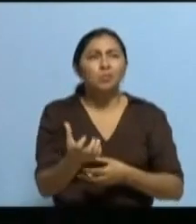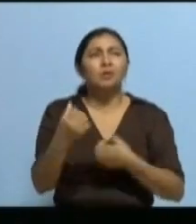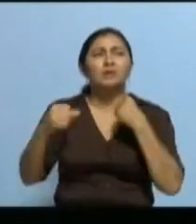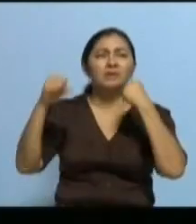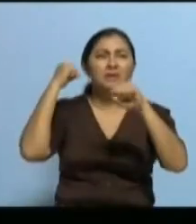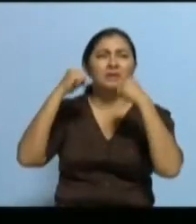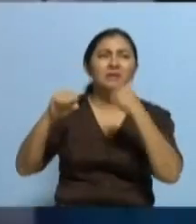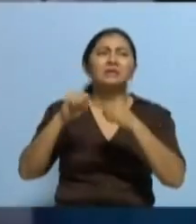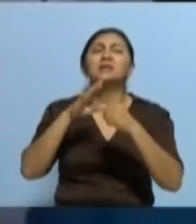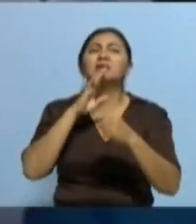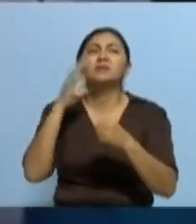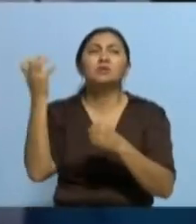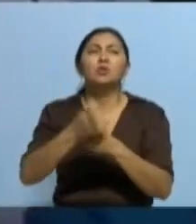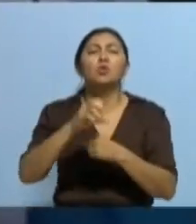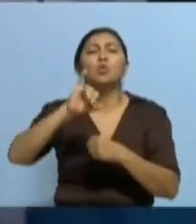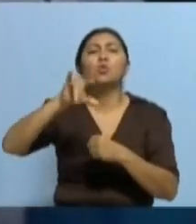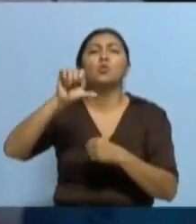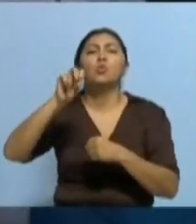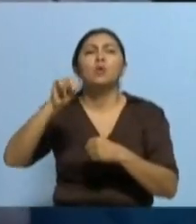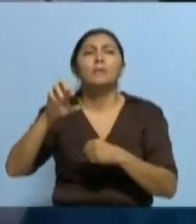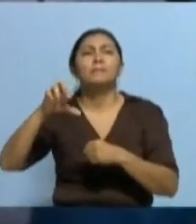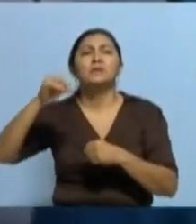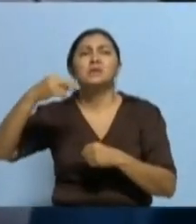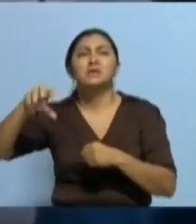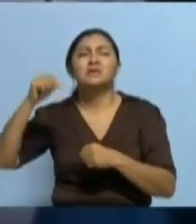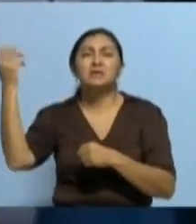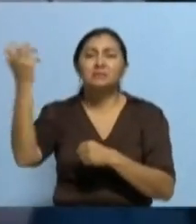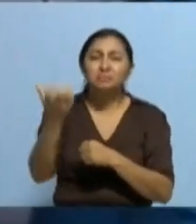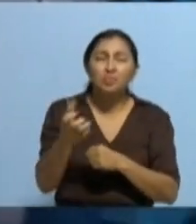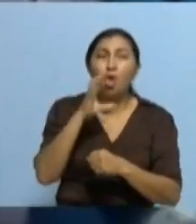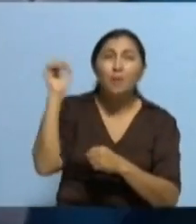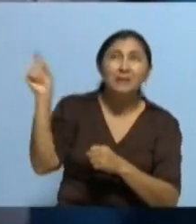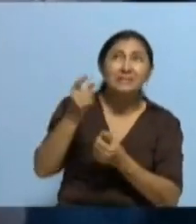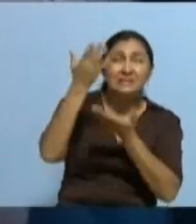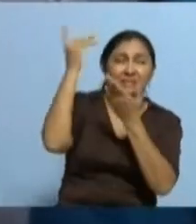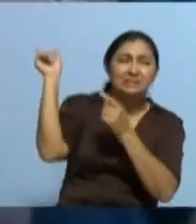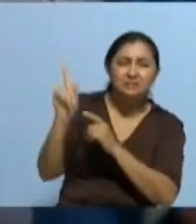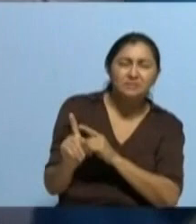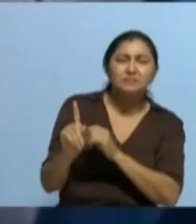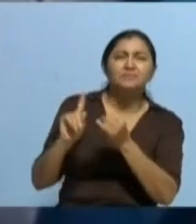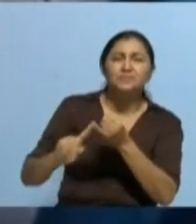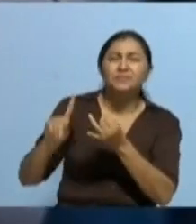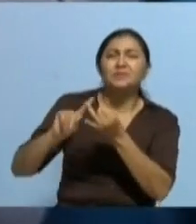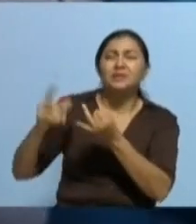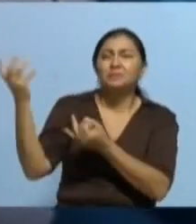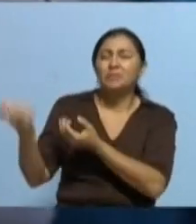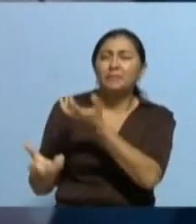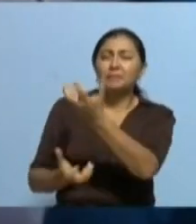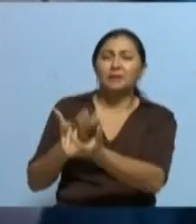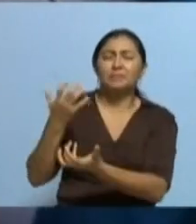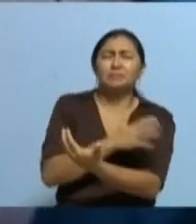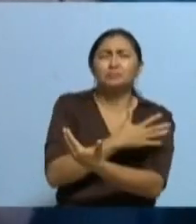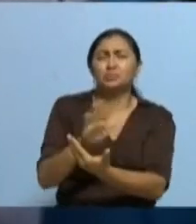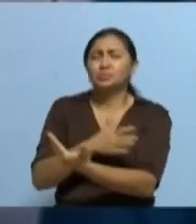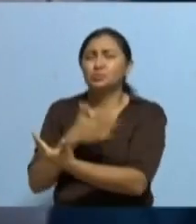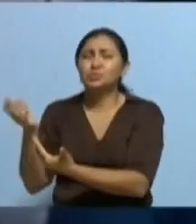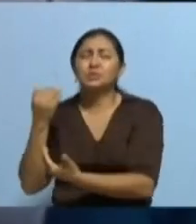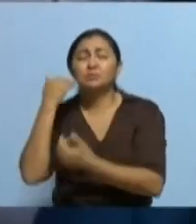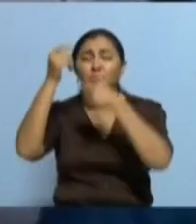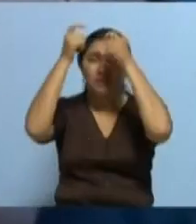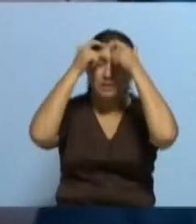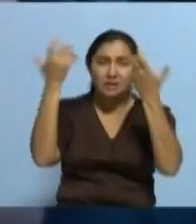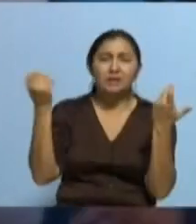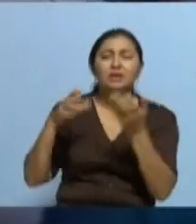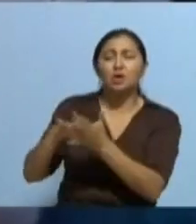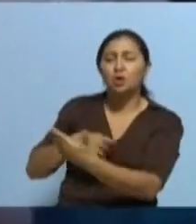premio Grammy 2012, Juan Piña. Por esto, reinas, reyes y grandes orquestas de la música tropical de Colombia interpretarán y bailarán al